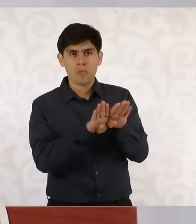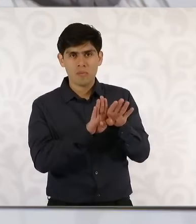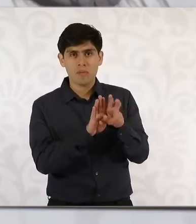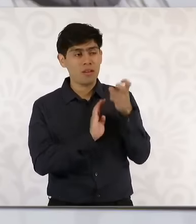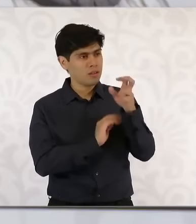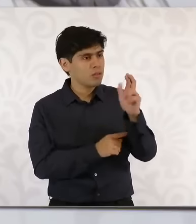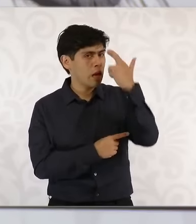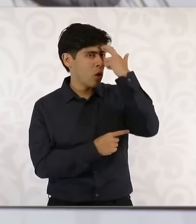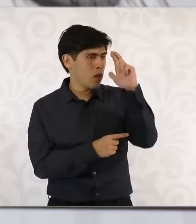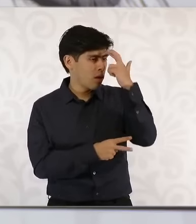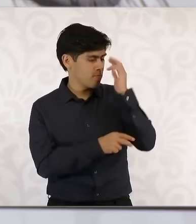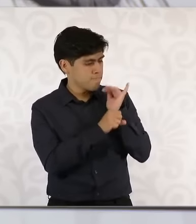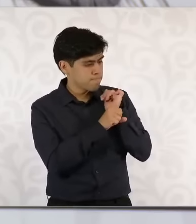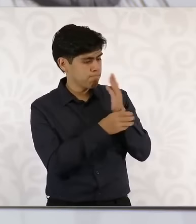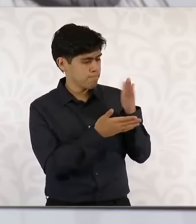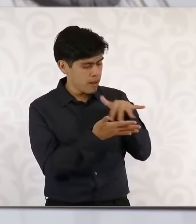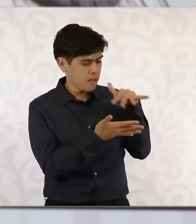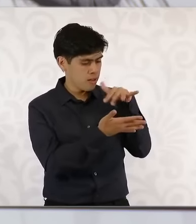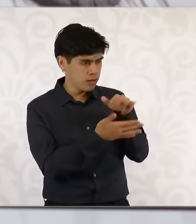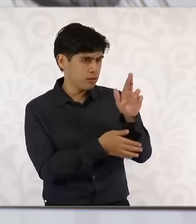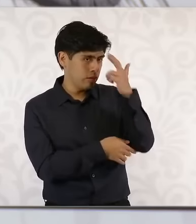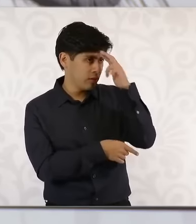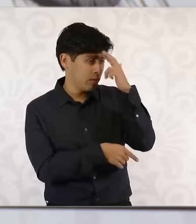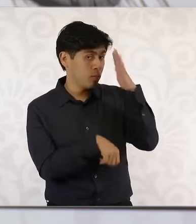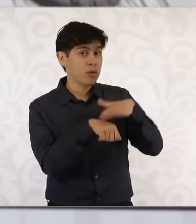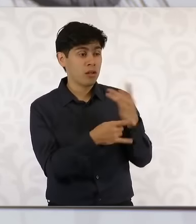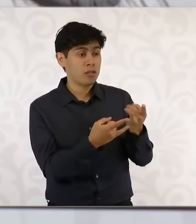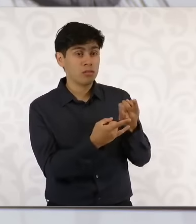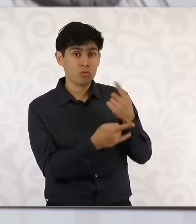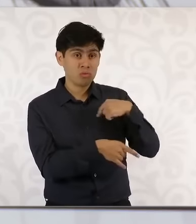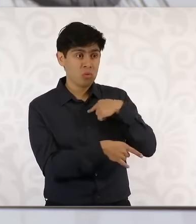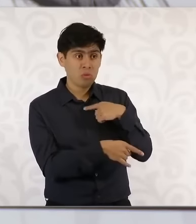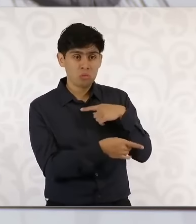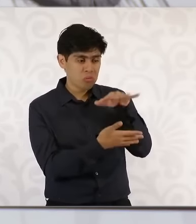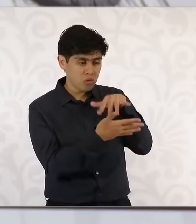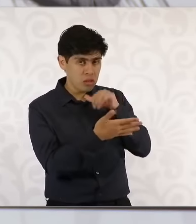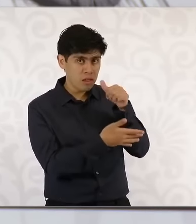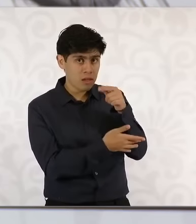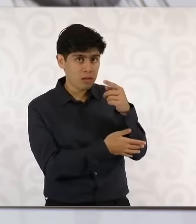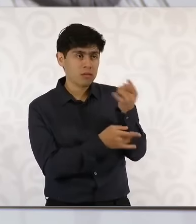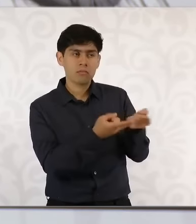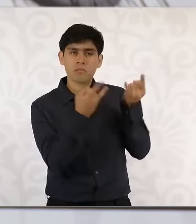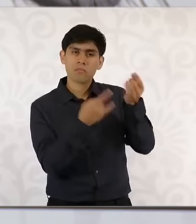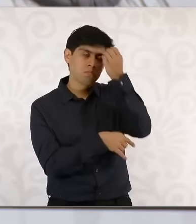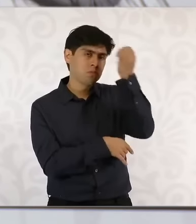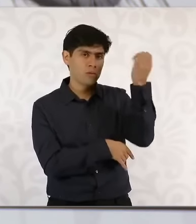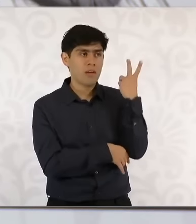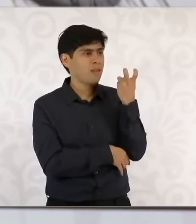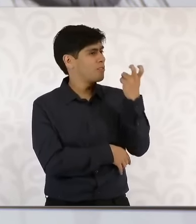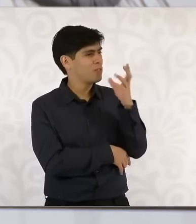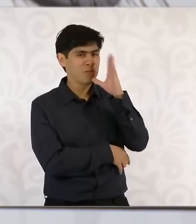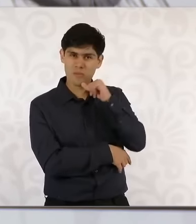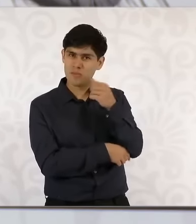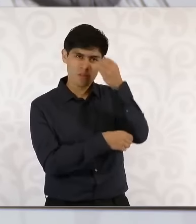se olvida la historia, y esa no la podemos olvidar, ni tampoco desde el México independiente, ni